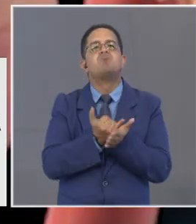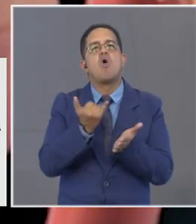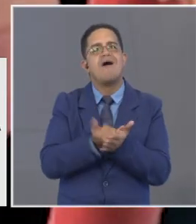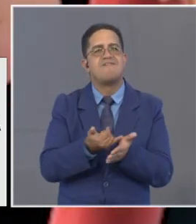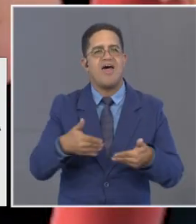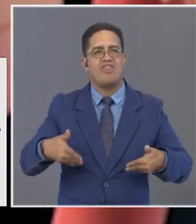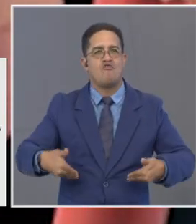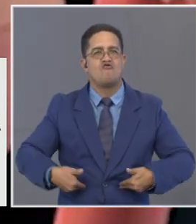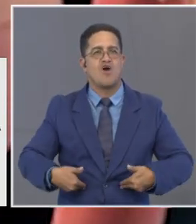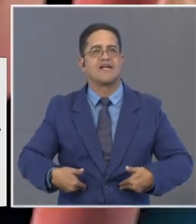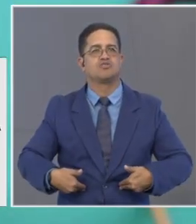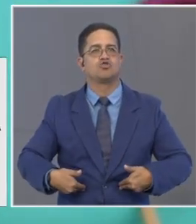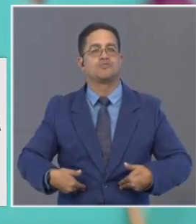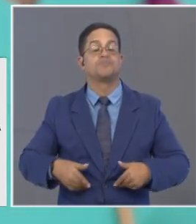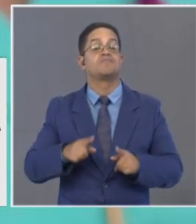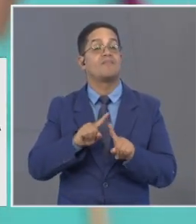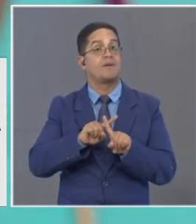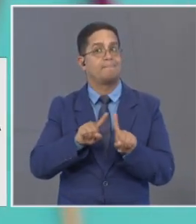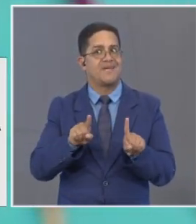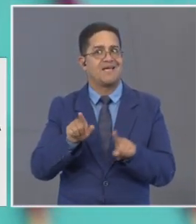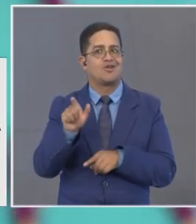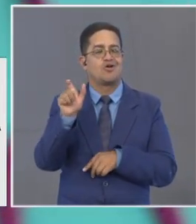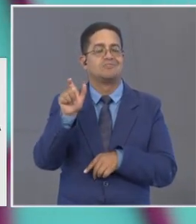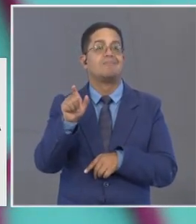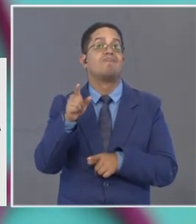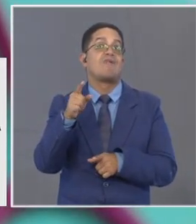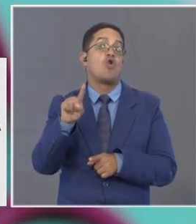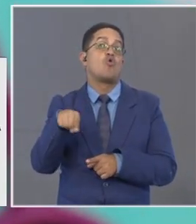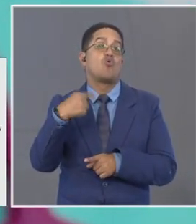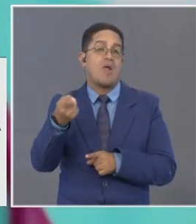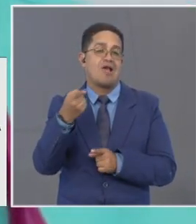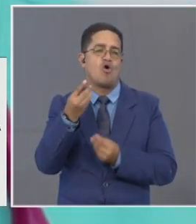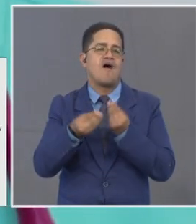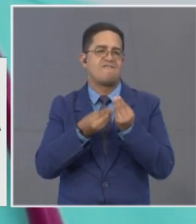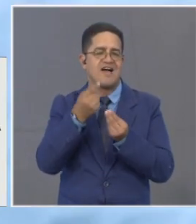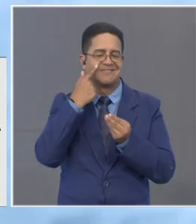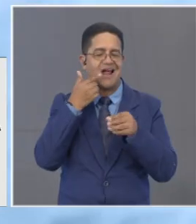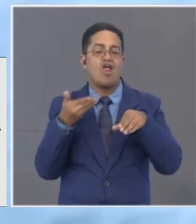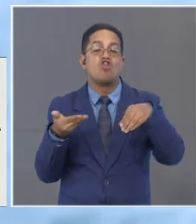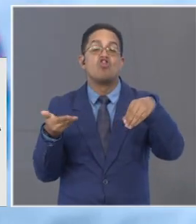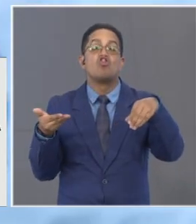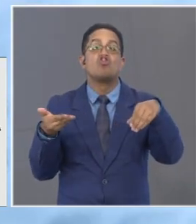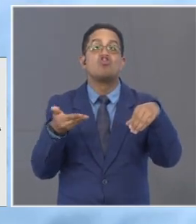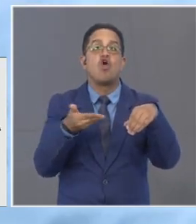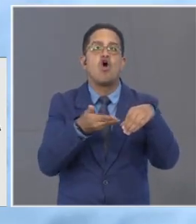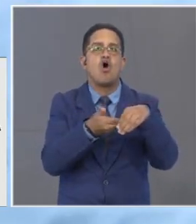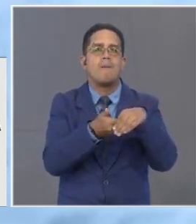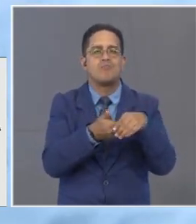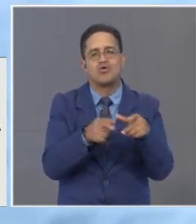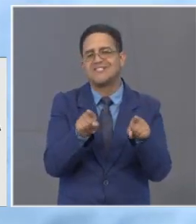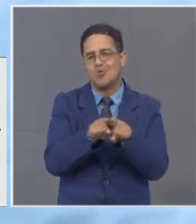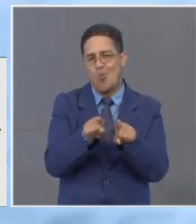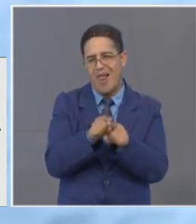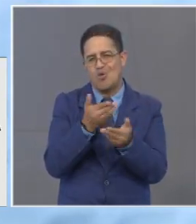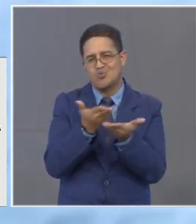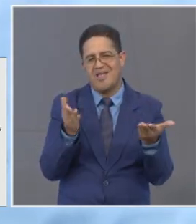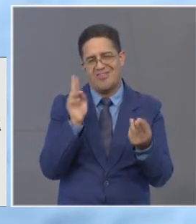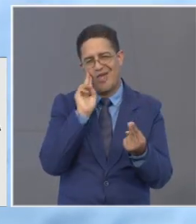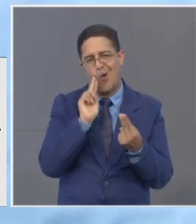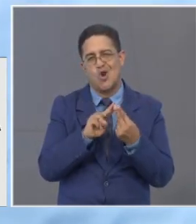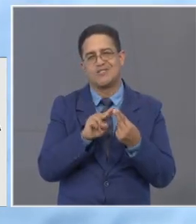a llevar o va a hacer una angiotomografía. Pero la angiotomografía no es la misma que nosotros conocemos en la actualidad. Es